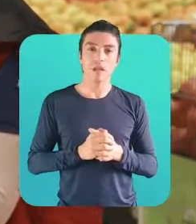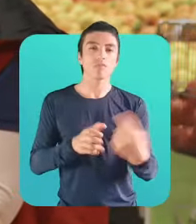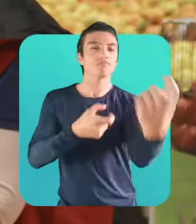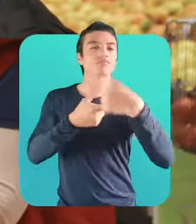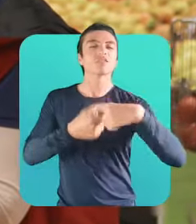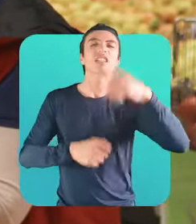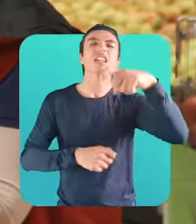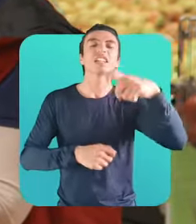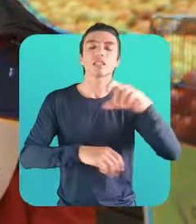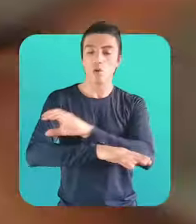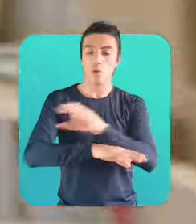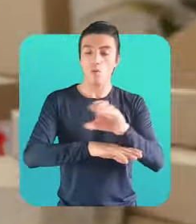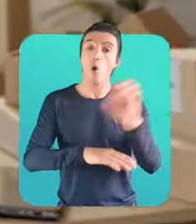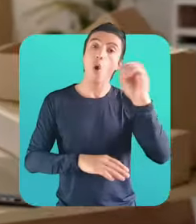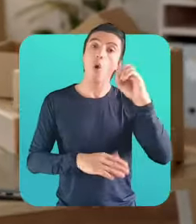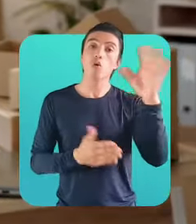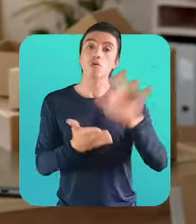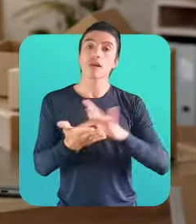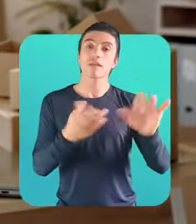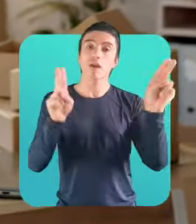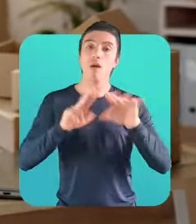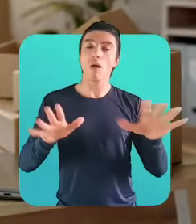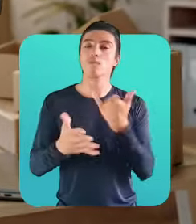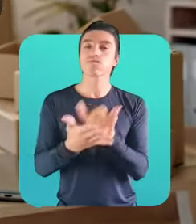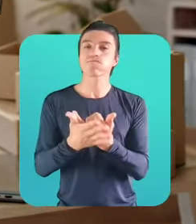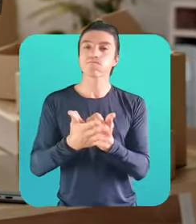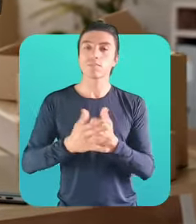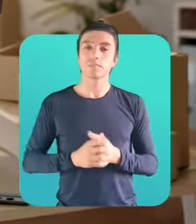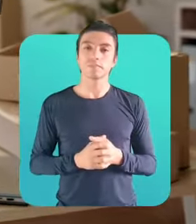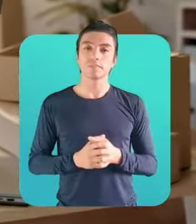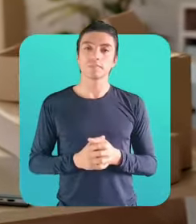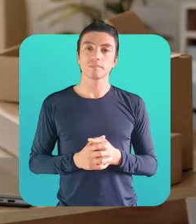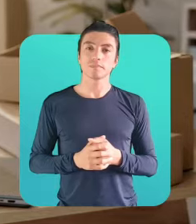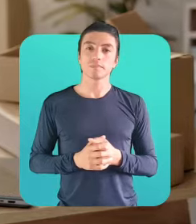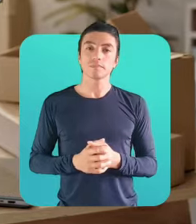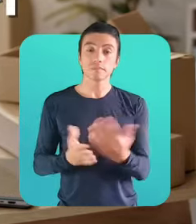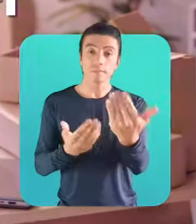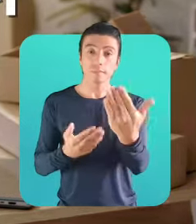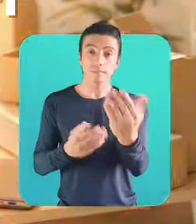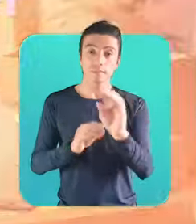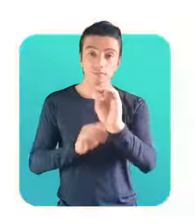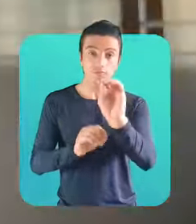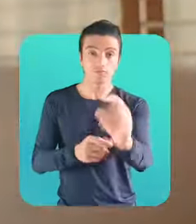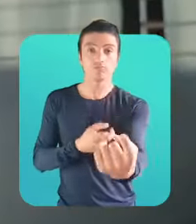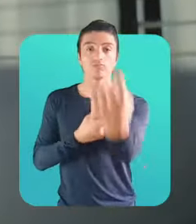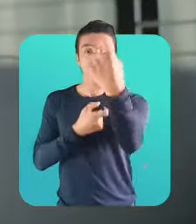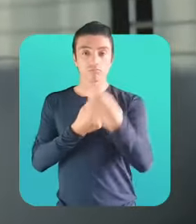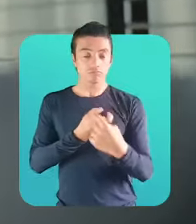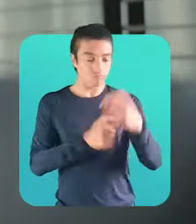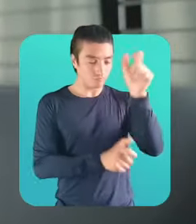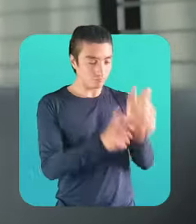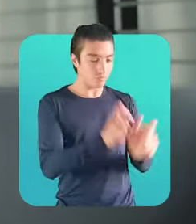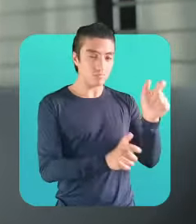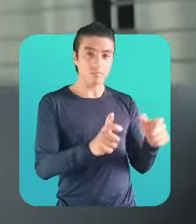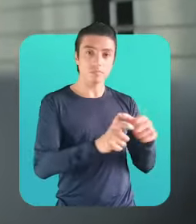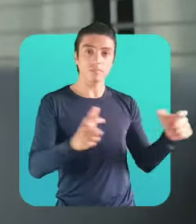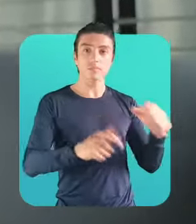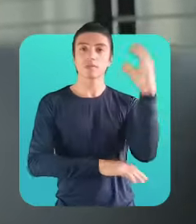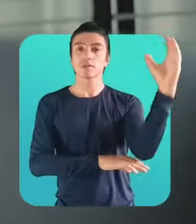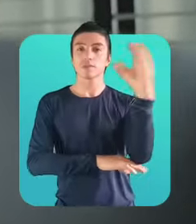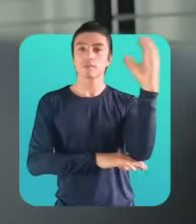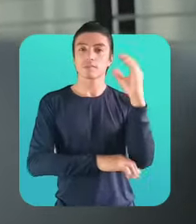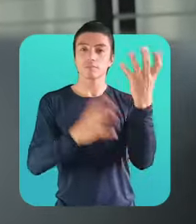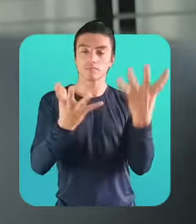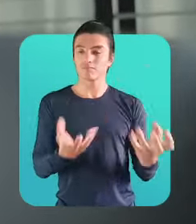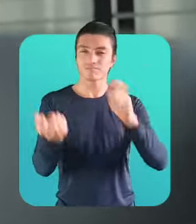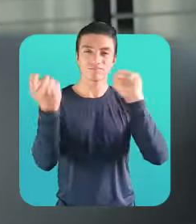virtual para acceder debe contar con un computador o tablet con acceso a internet súmese a esta propuesta de formación